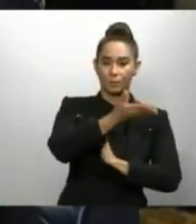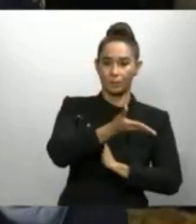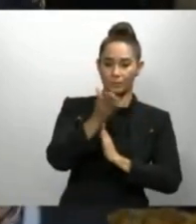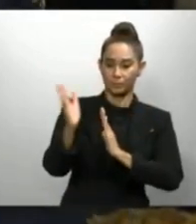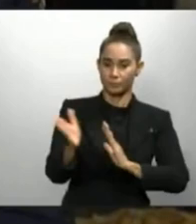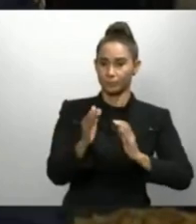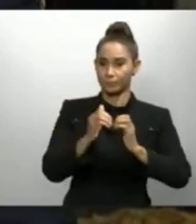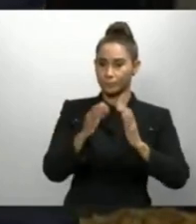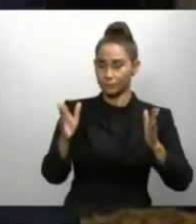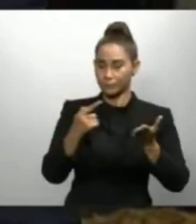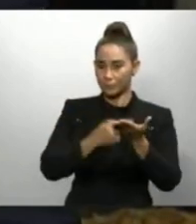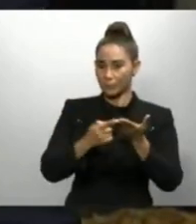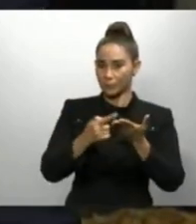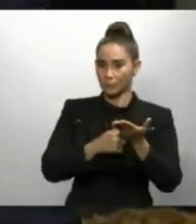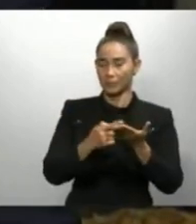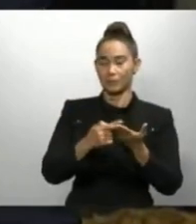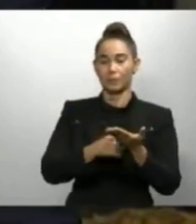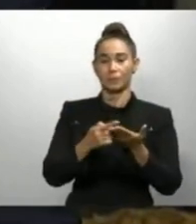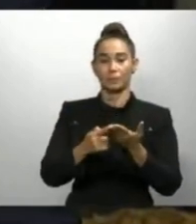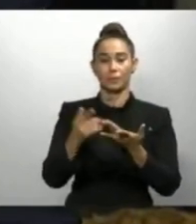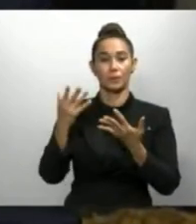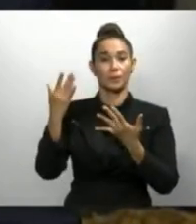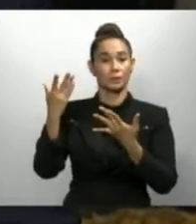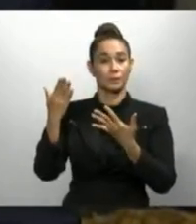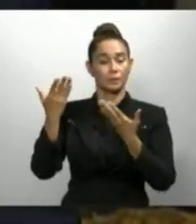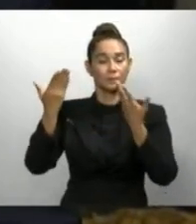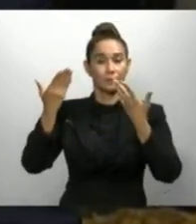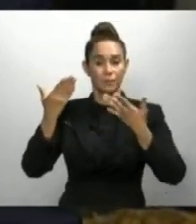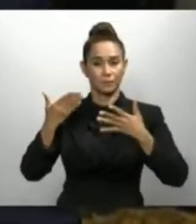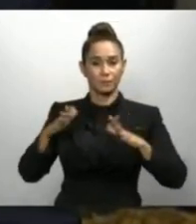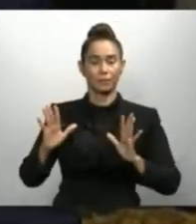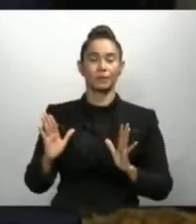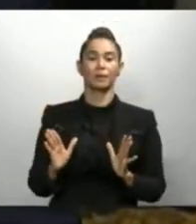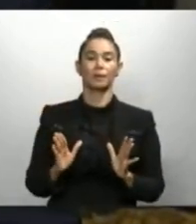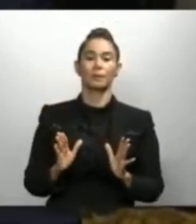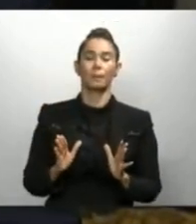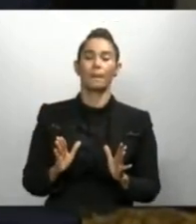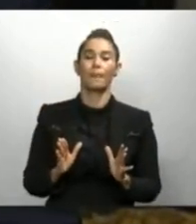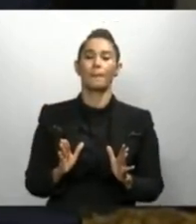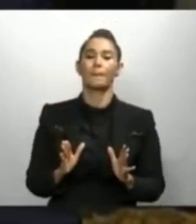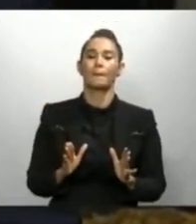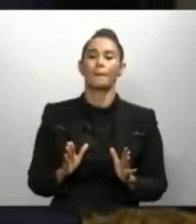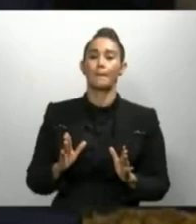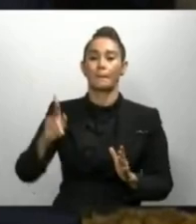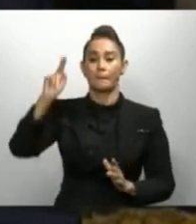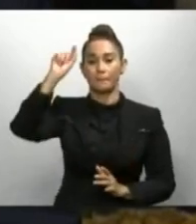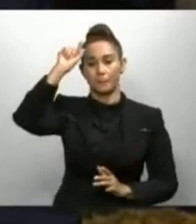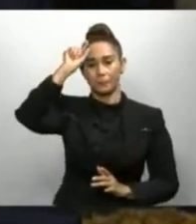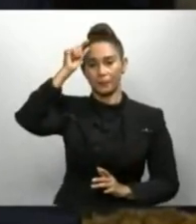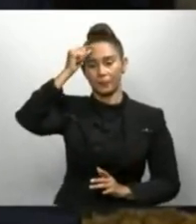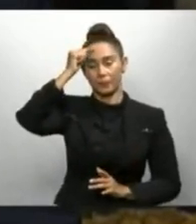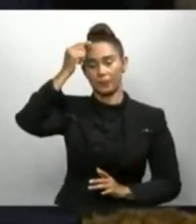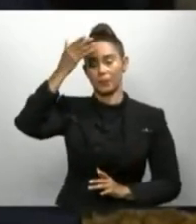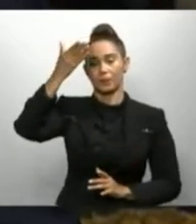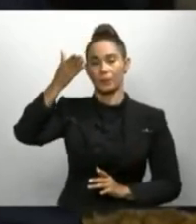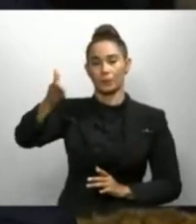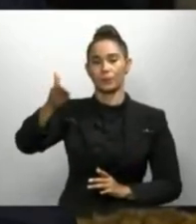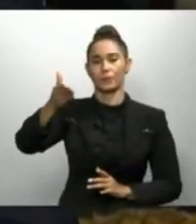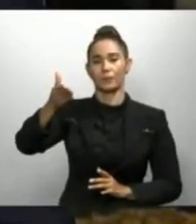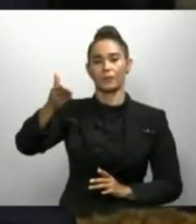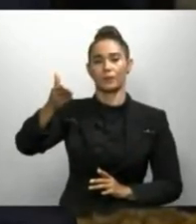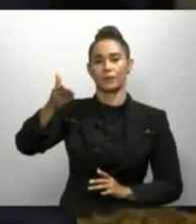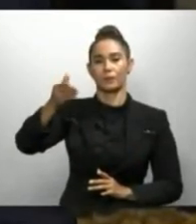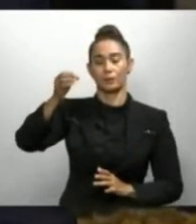proceso abierto de discusión, que esperemos ya que el Poder Ejecutivo, en la figura